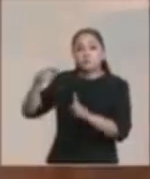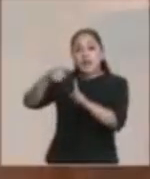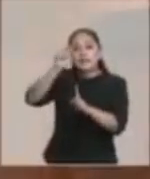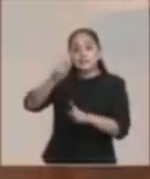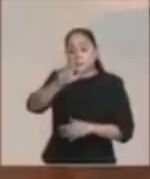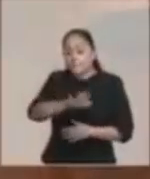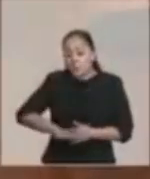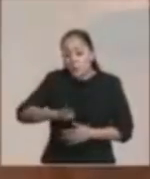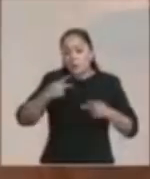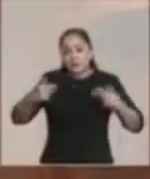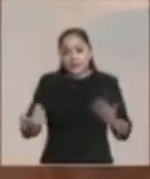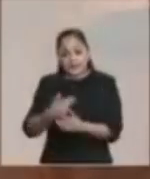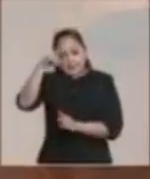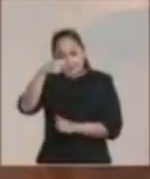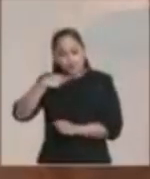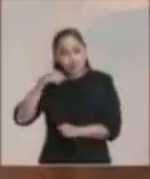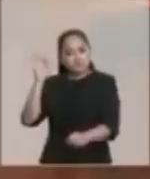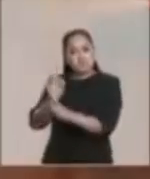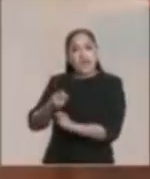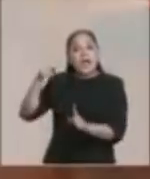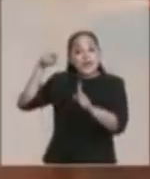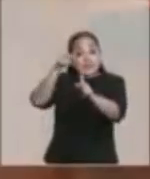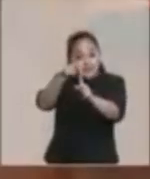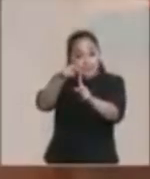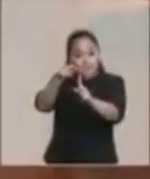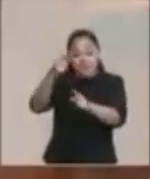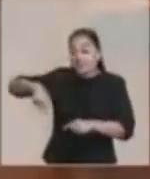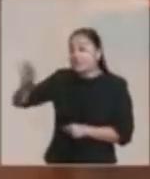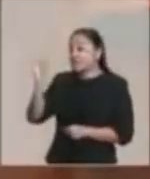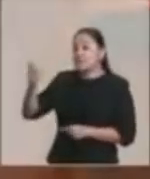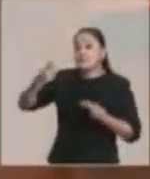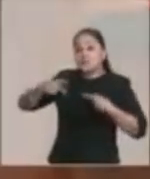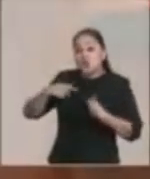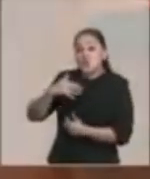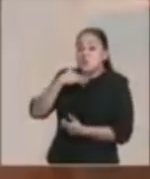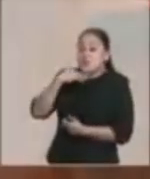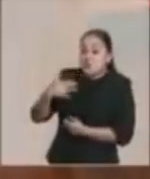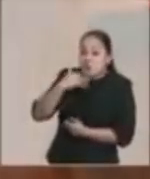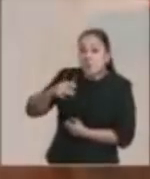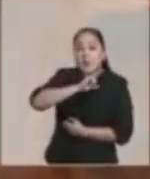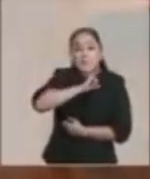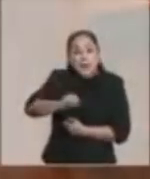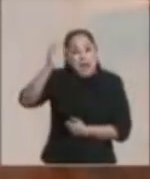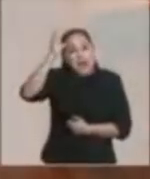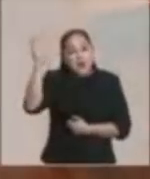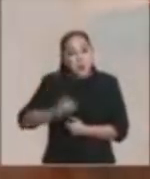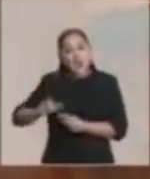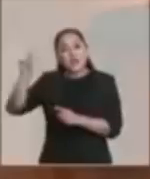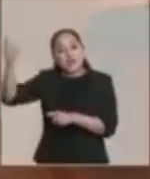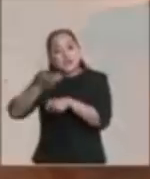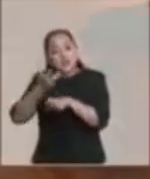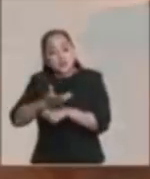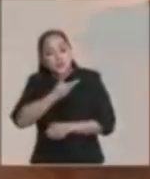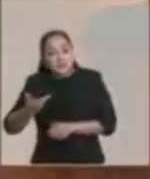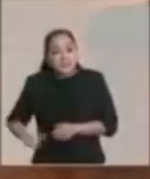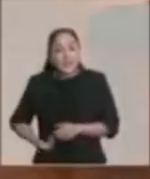mexicanos, defenderte a ti, defenderte de los corruptos, defenderte de los delincuentes. Defenderte de Trump, defenderte del abuso